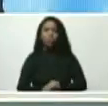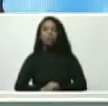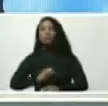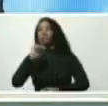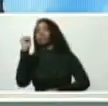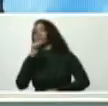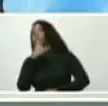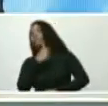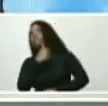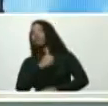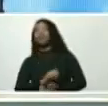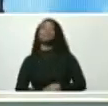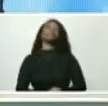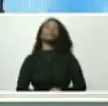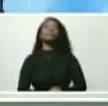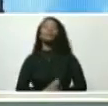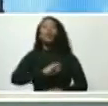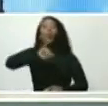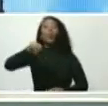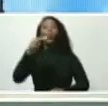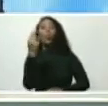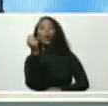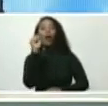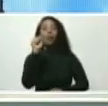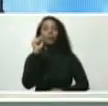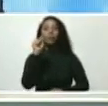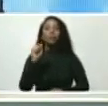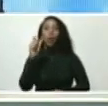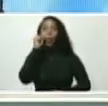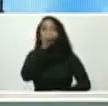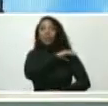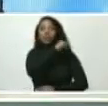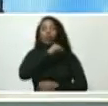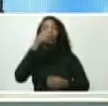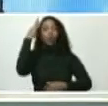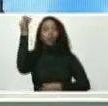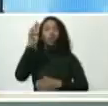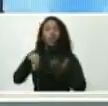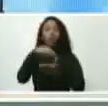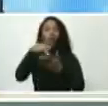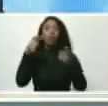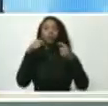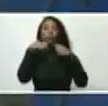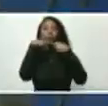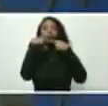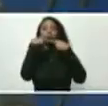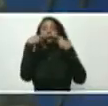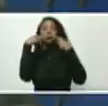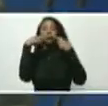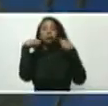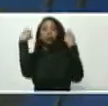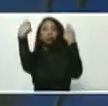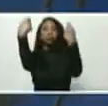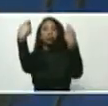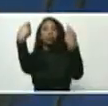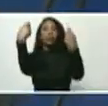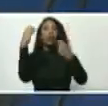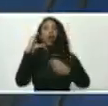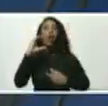Correcto. Juan Cabral, director ejecutivo del Consejo Nacional de Promoción de Inversiones de